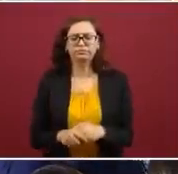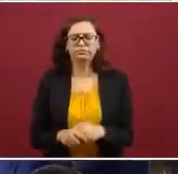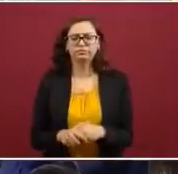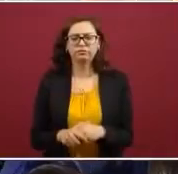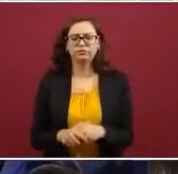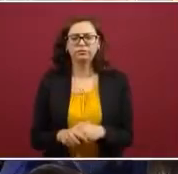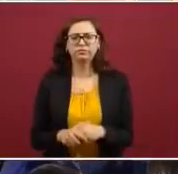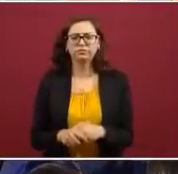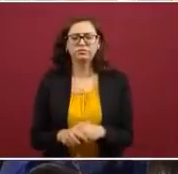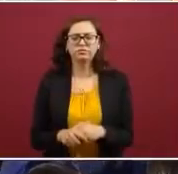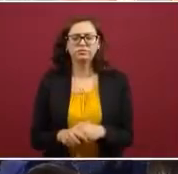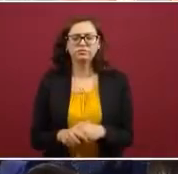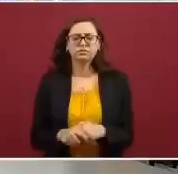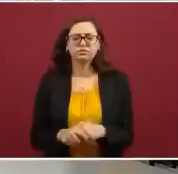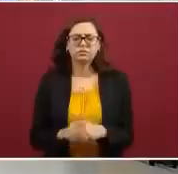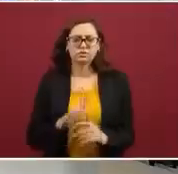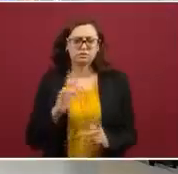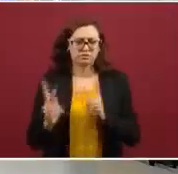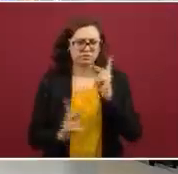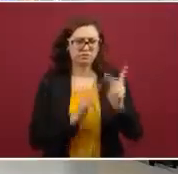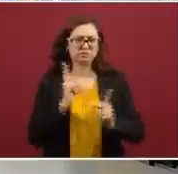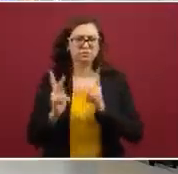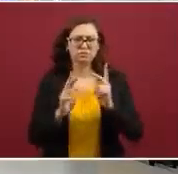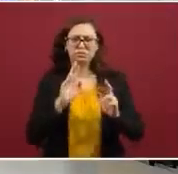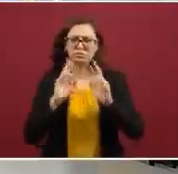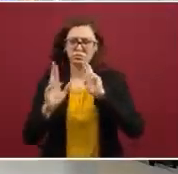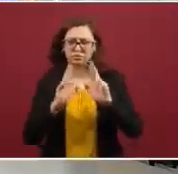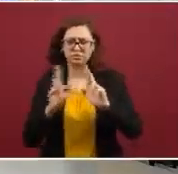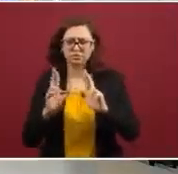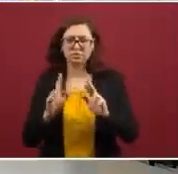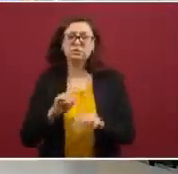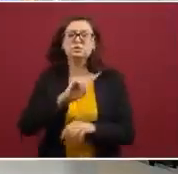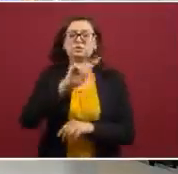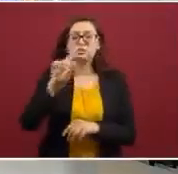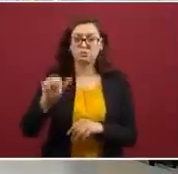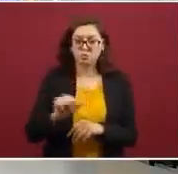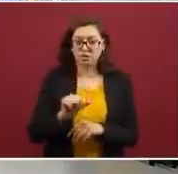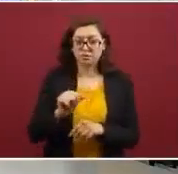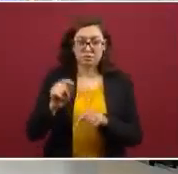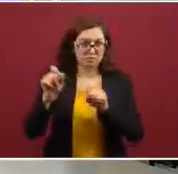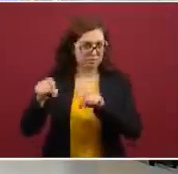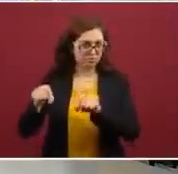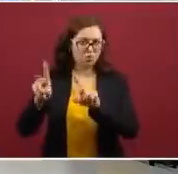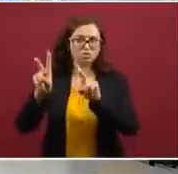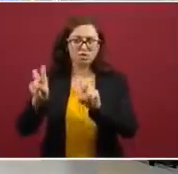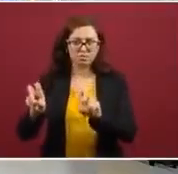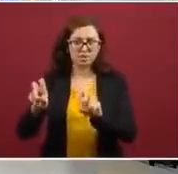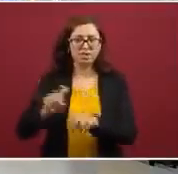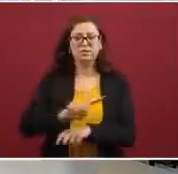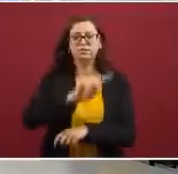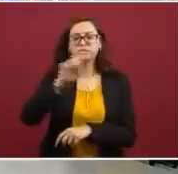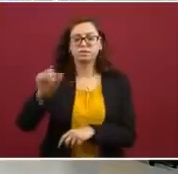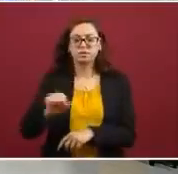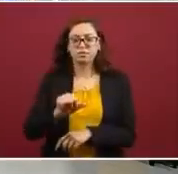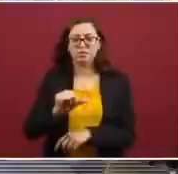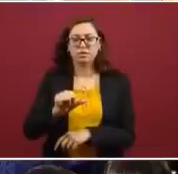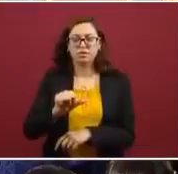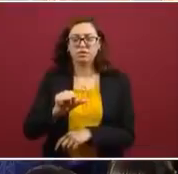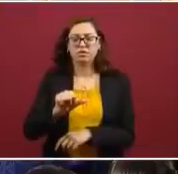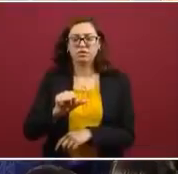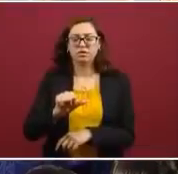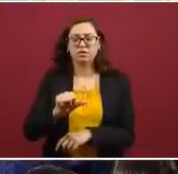una ronda de preguntas y respuestas. Cerramos y nos vamos